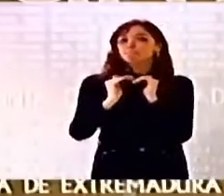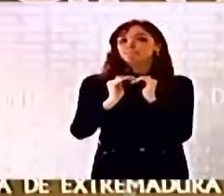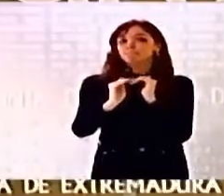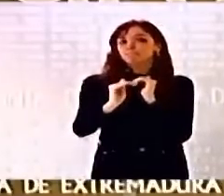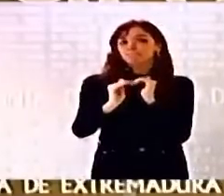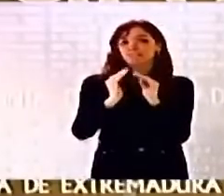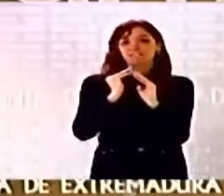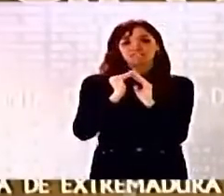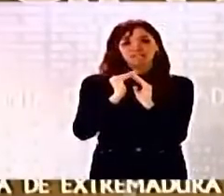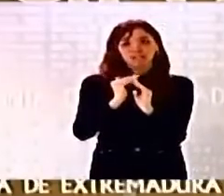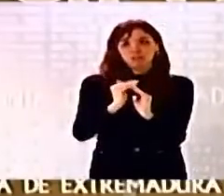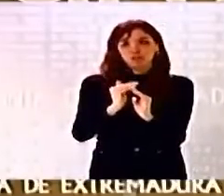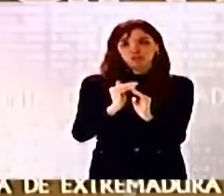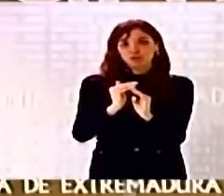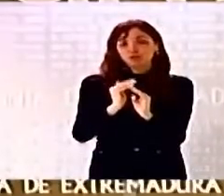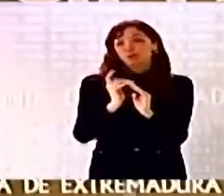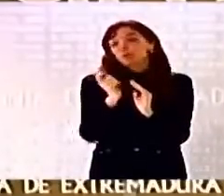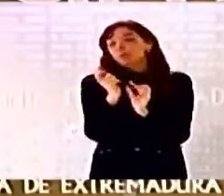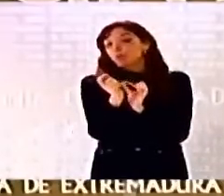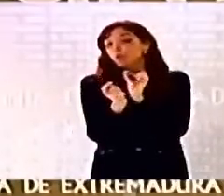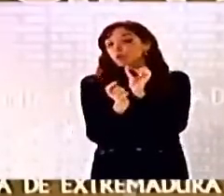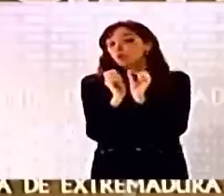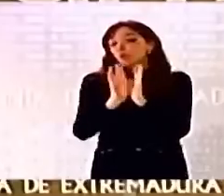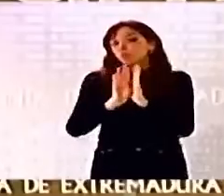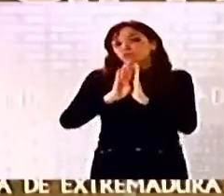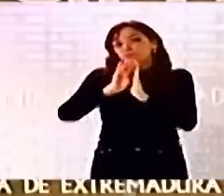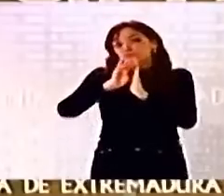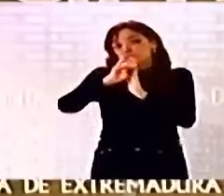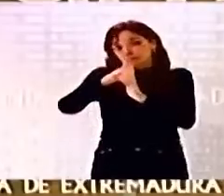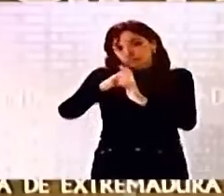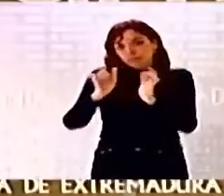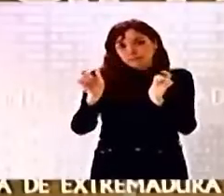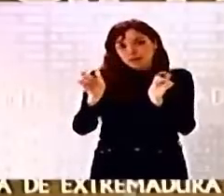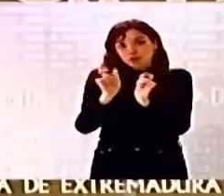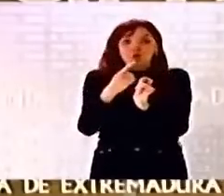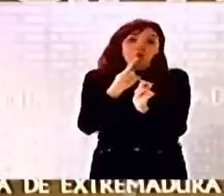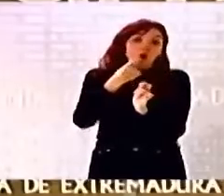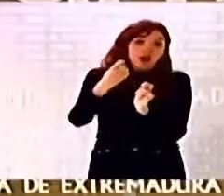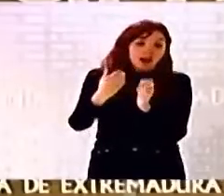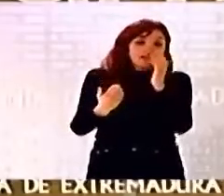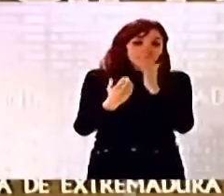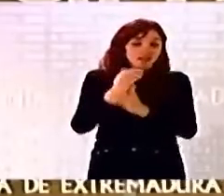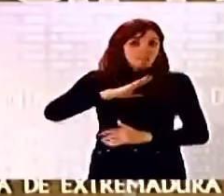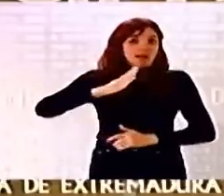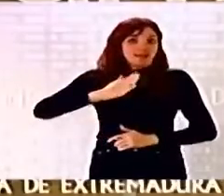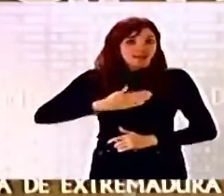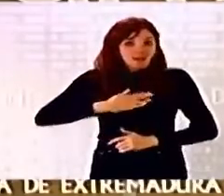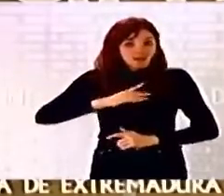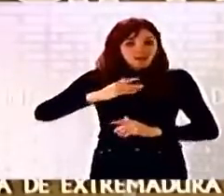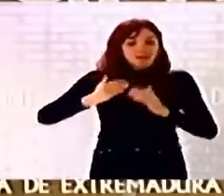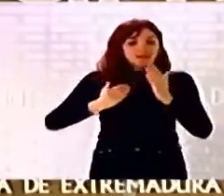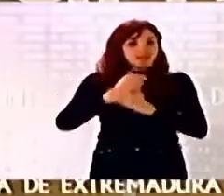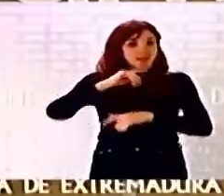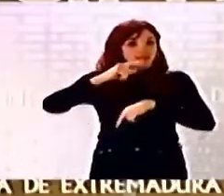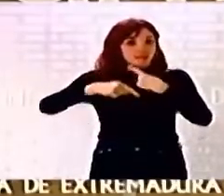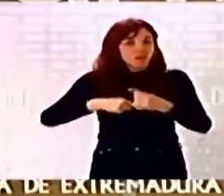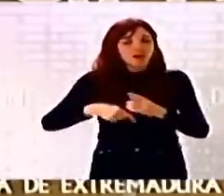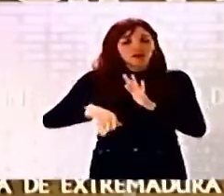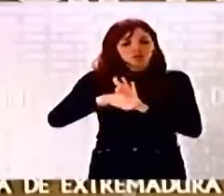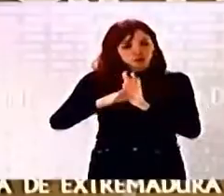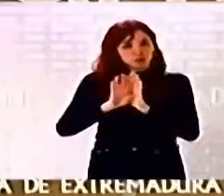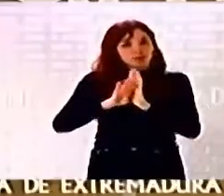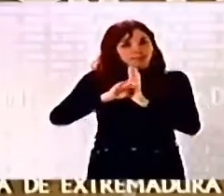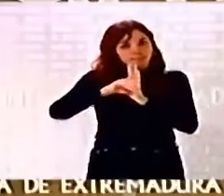está consolidándose a la baja, y ojalá en los próximos días se siga consolidando esa tendencia a la